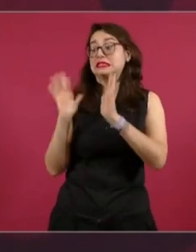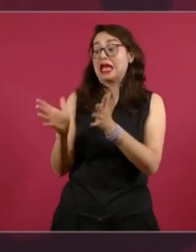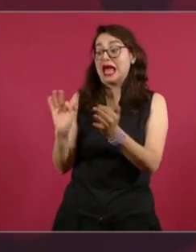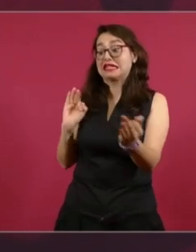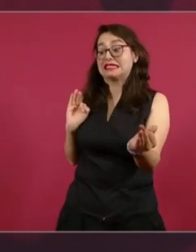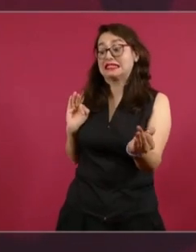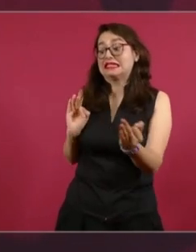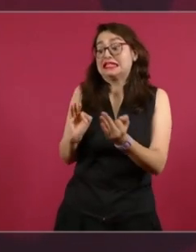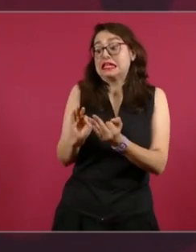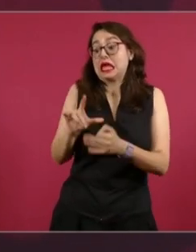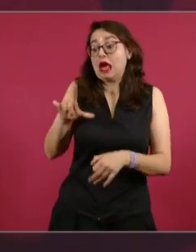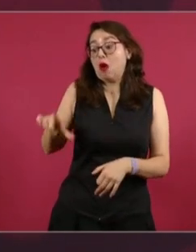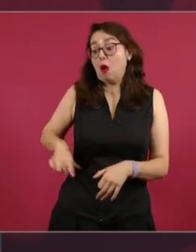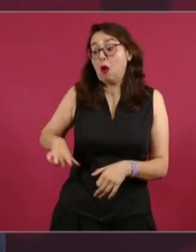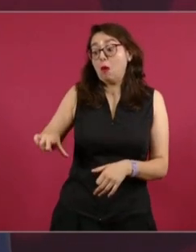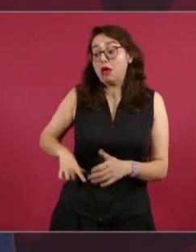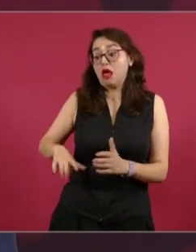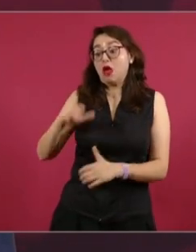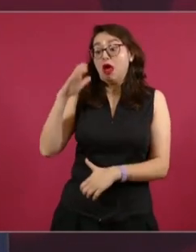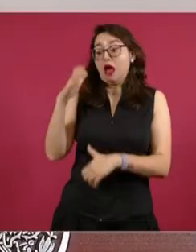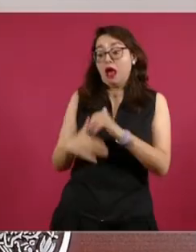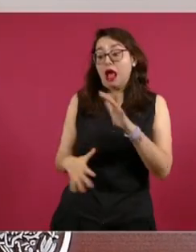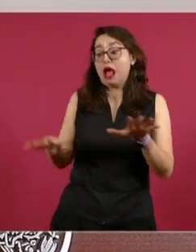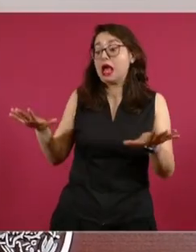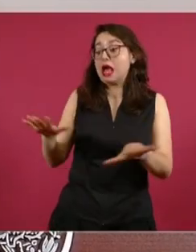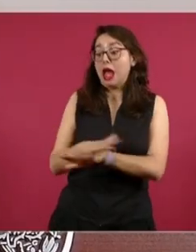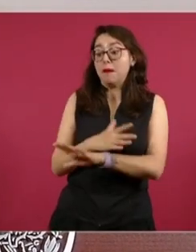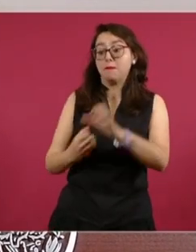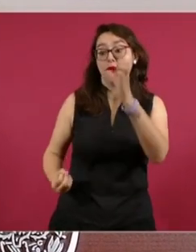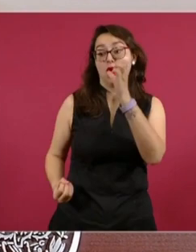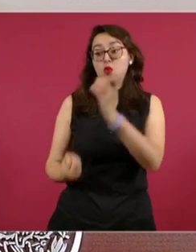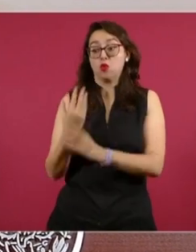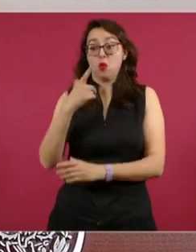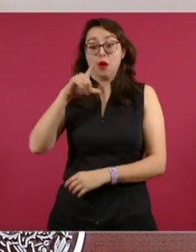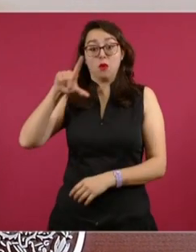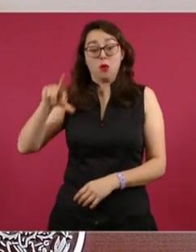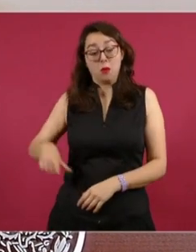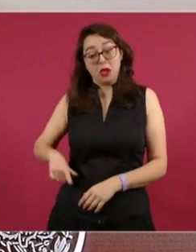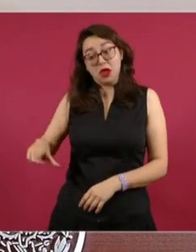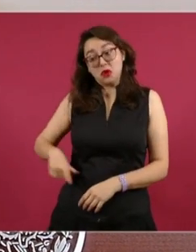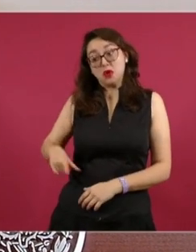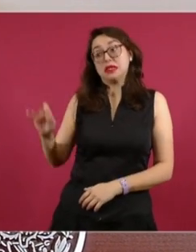van a poder. Pero ¿qué autoridad